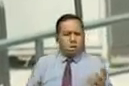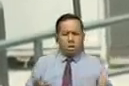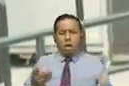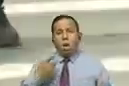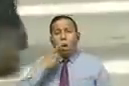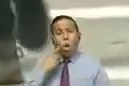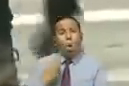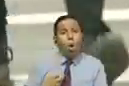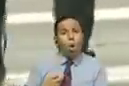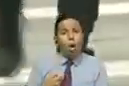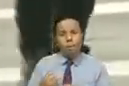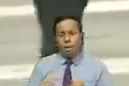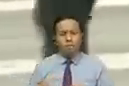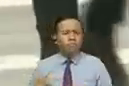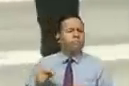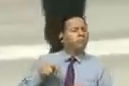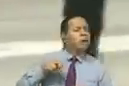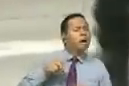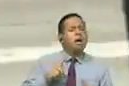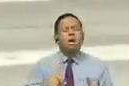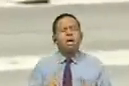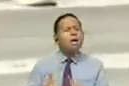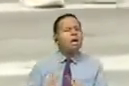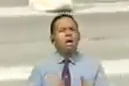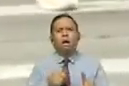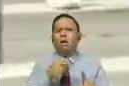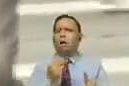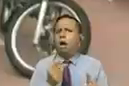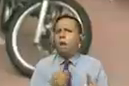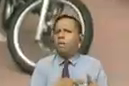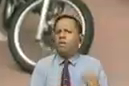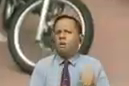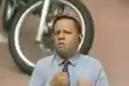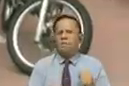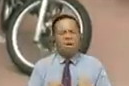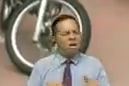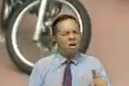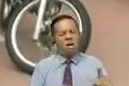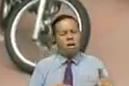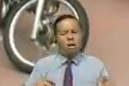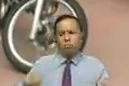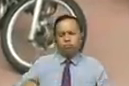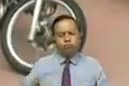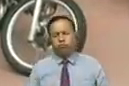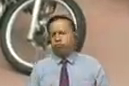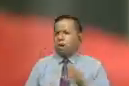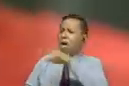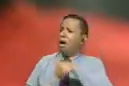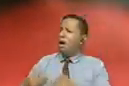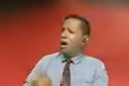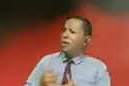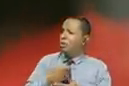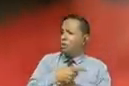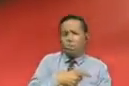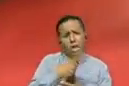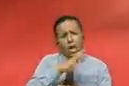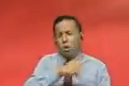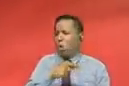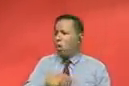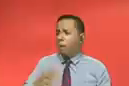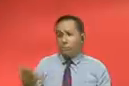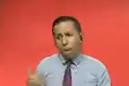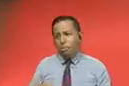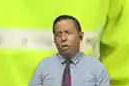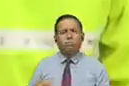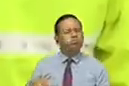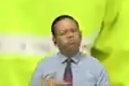teléfono, intentó seguirlo, pero el supuesto arranchador era veloz. Aparecieron motorizados de la policía, pidió ayuda y en una persecución lograron la